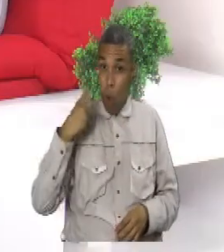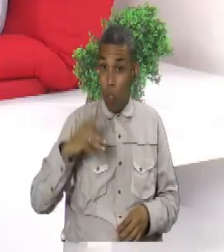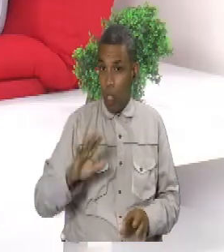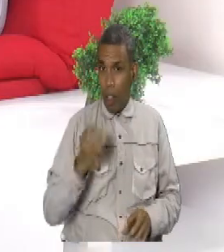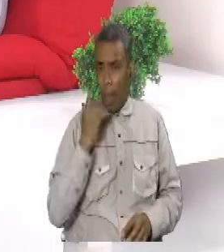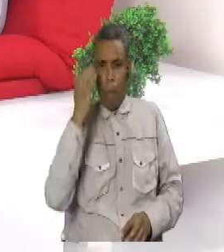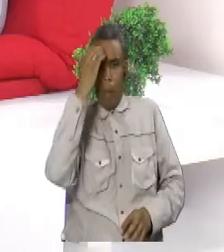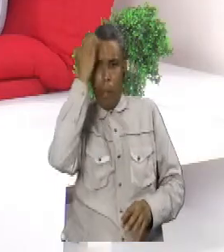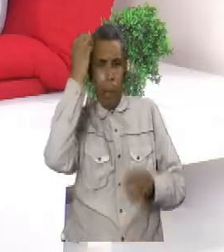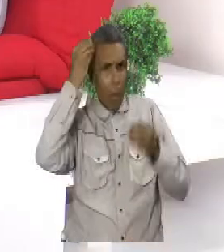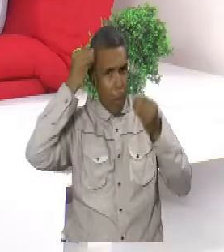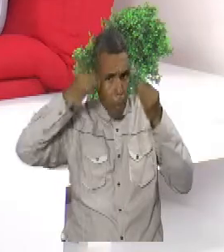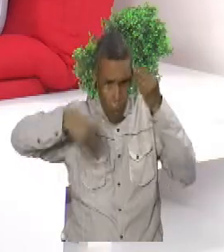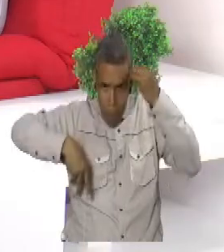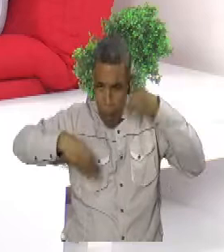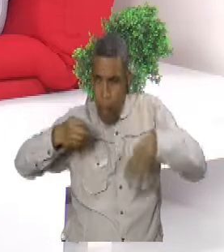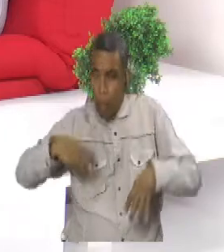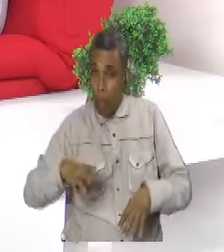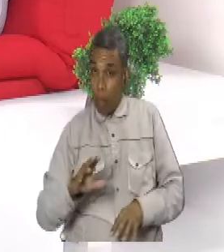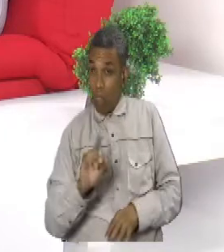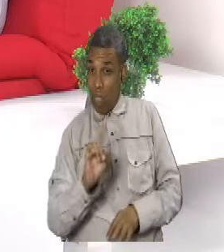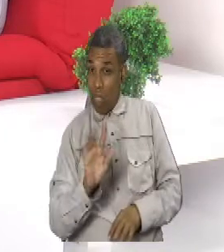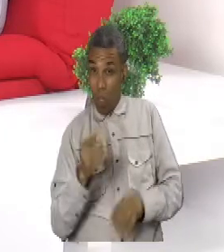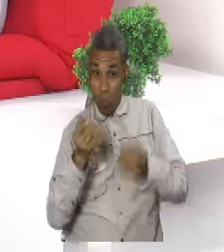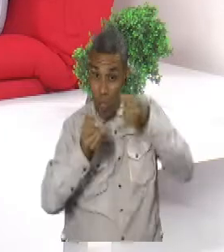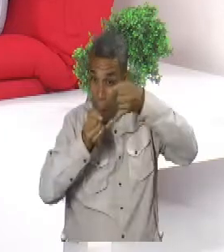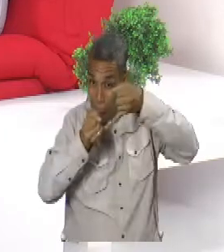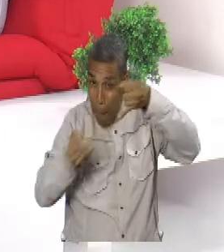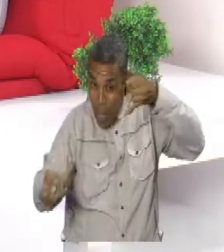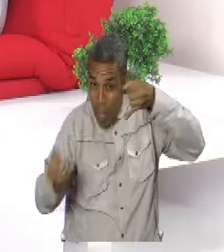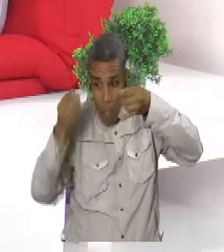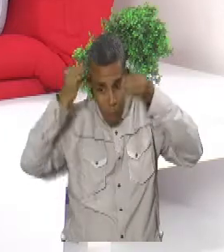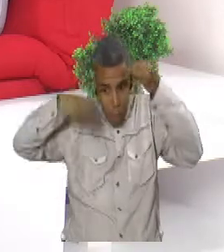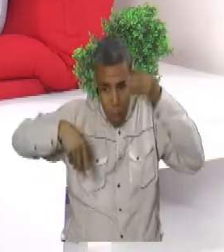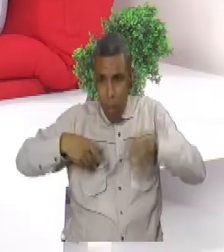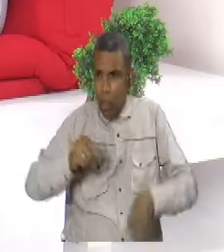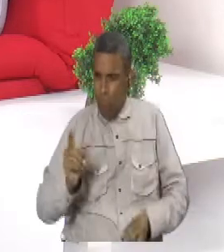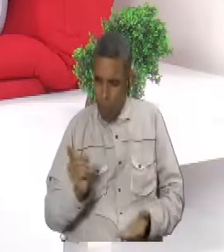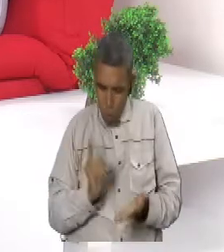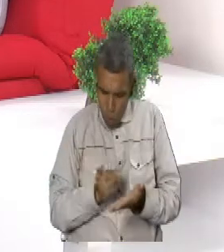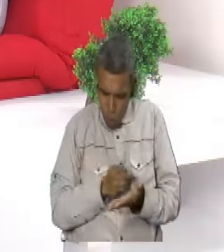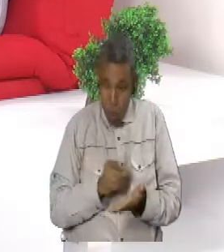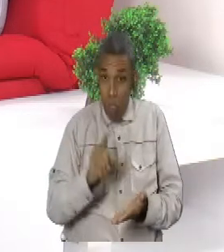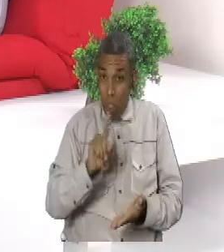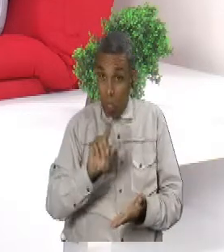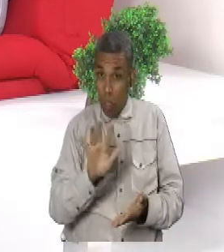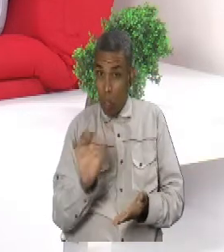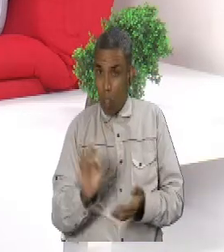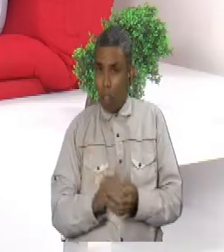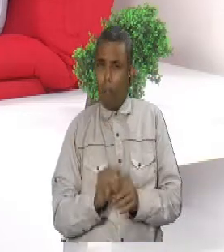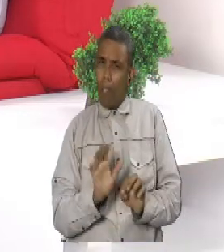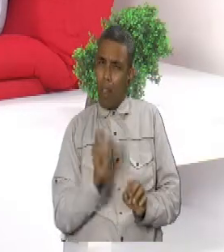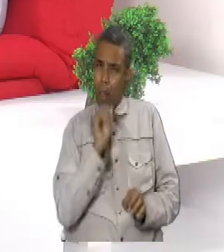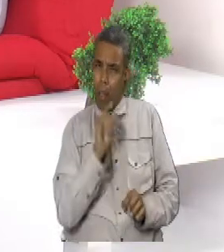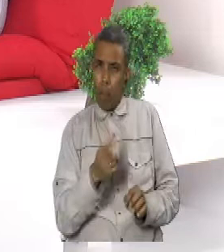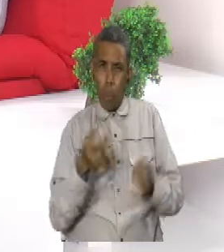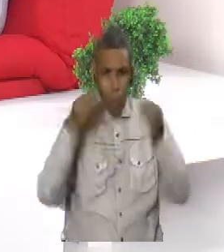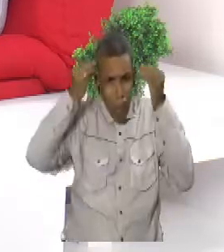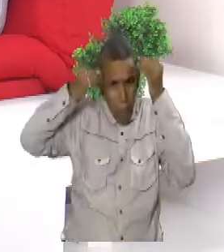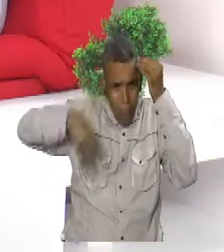yo soy de poco cabello. De hecho, en la familia sufrimos de caída del cabello. ¿A qué se debe estos excesos de